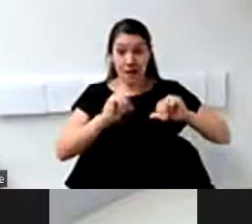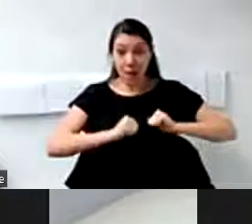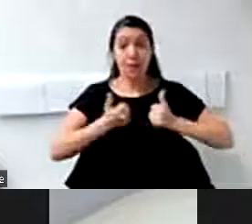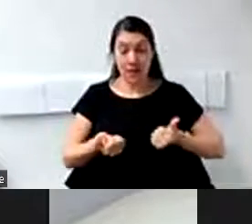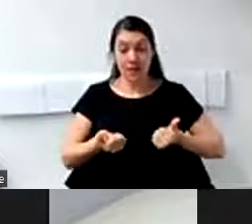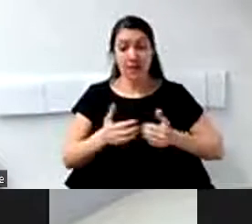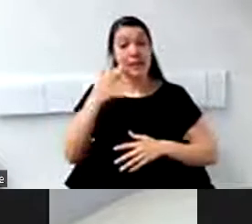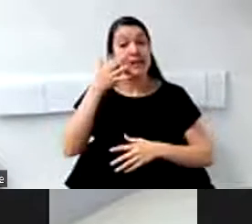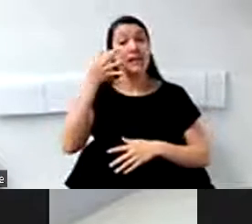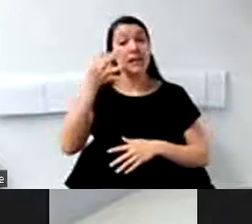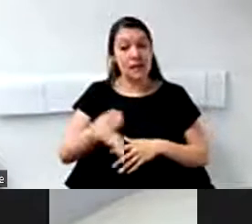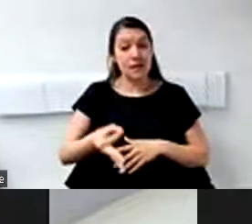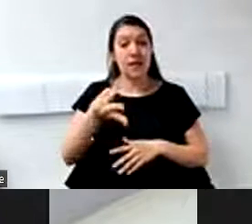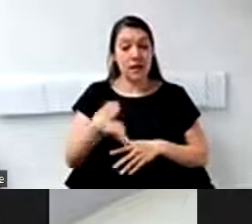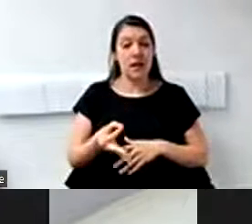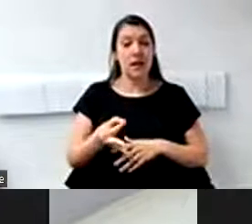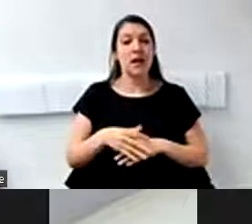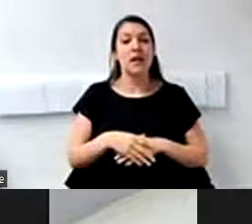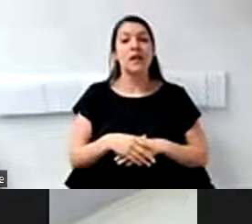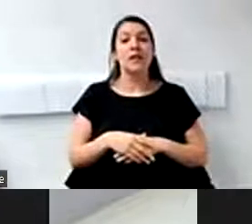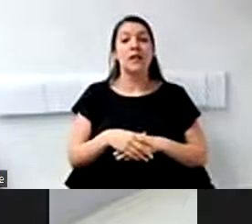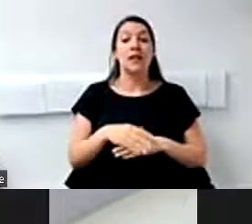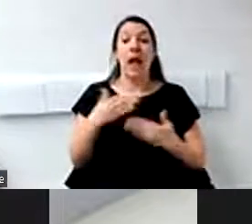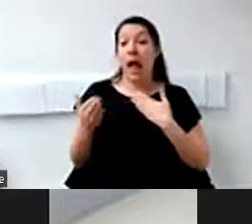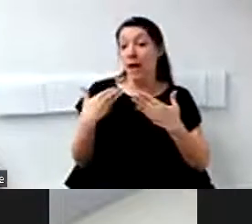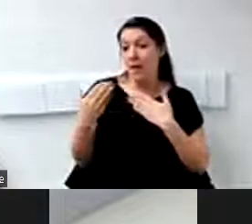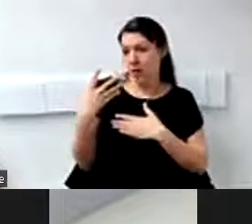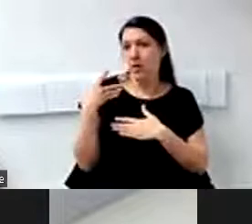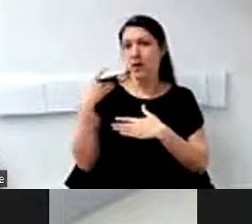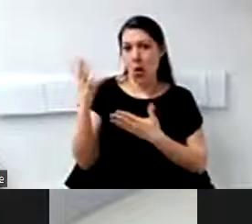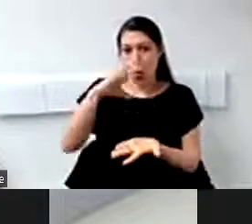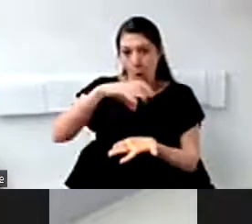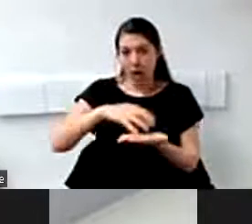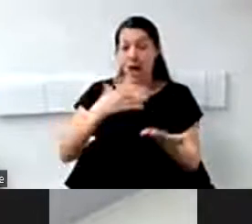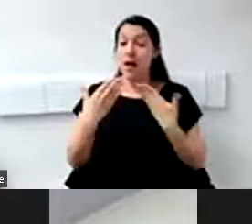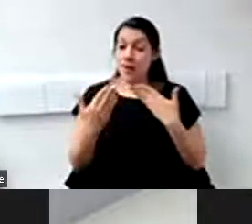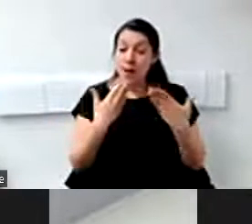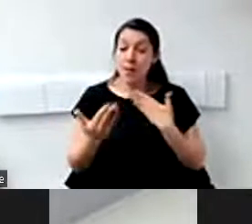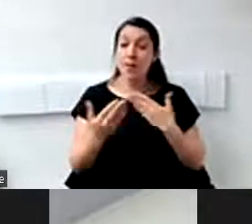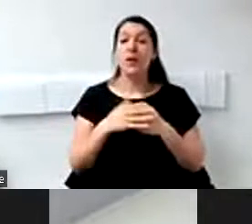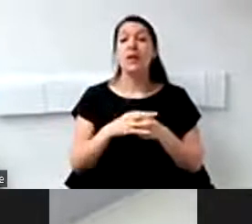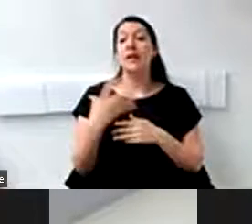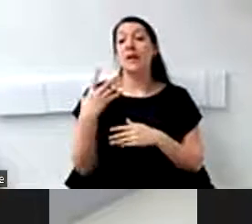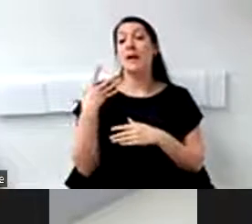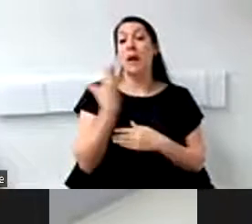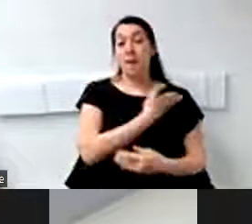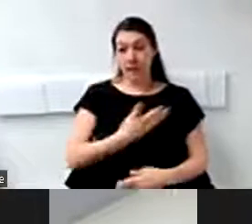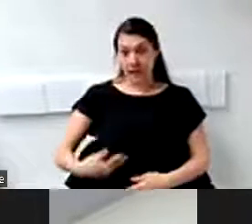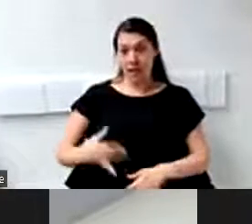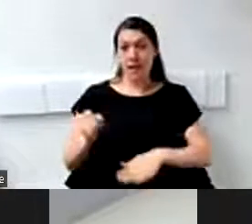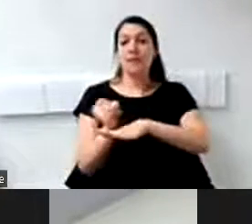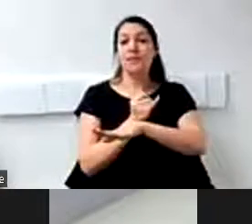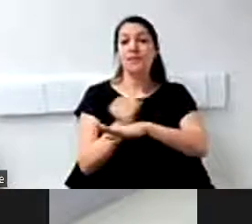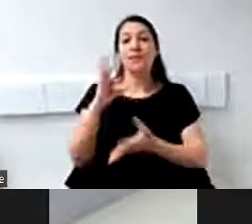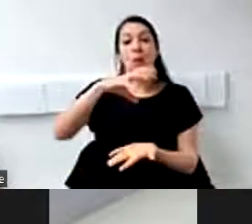De verdad que lo que conversamos ahora con la dirección técnica es que la presidenta de la institución está